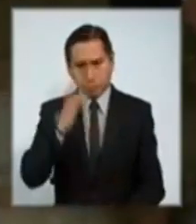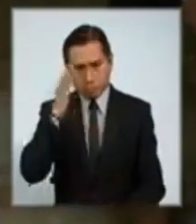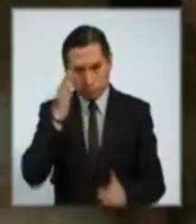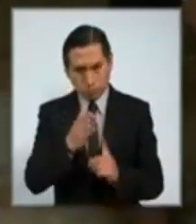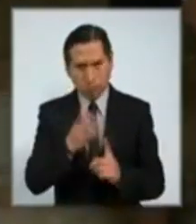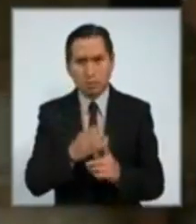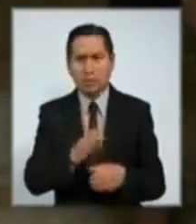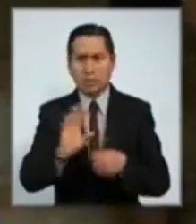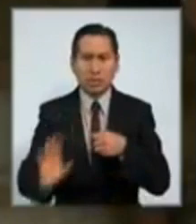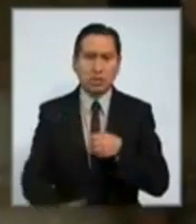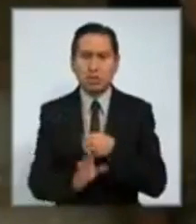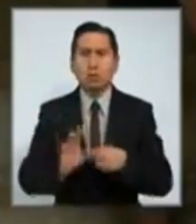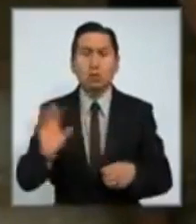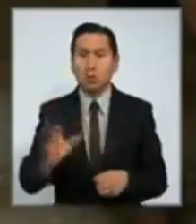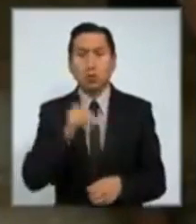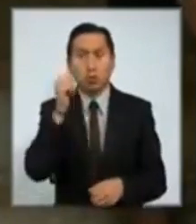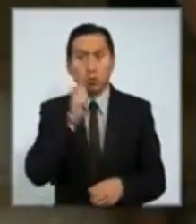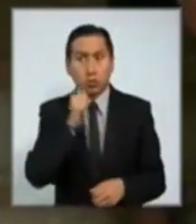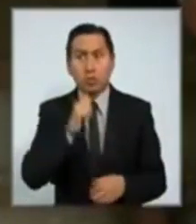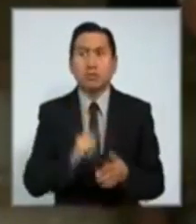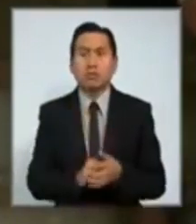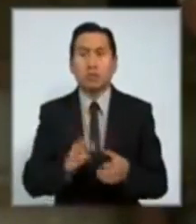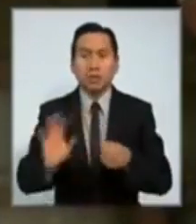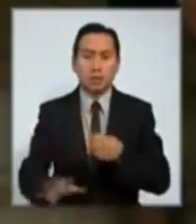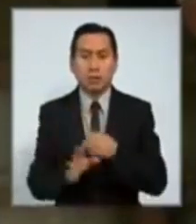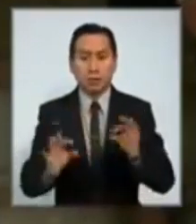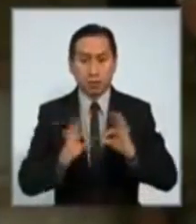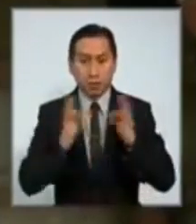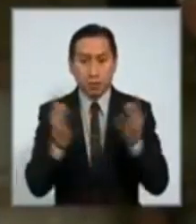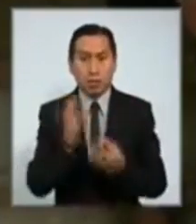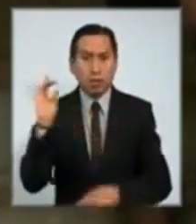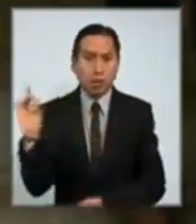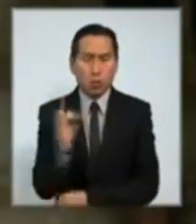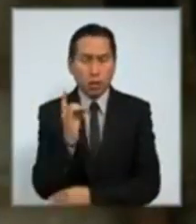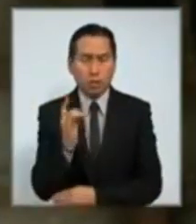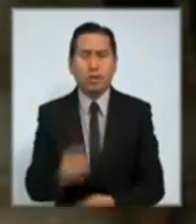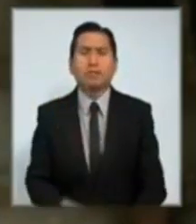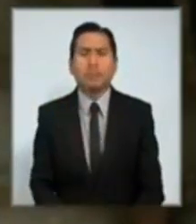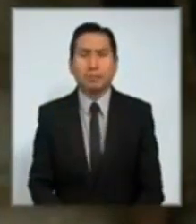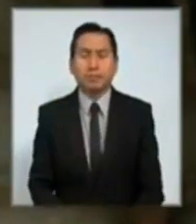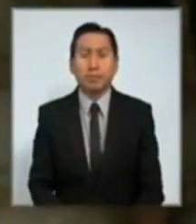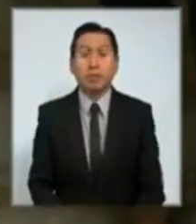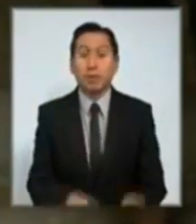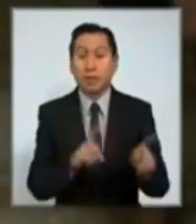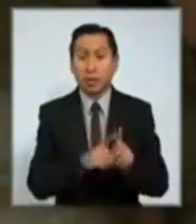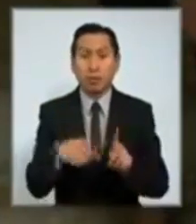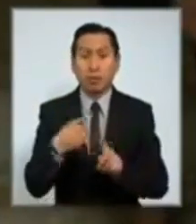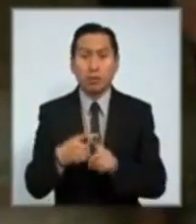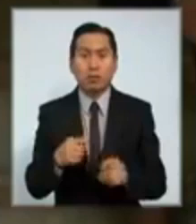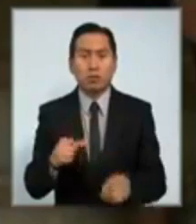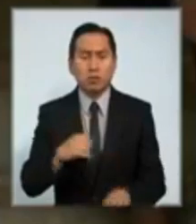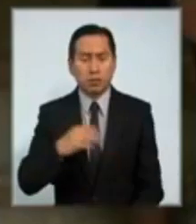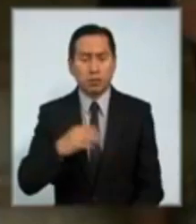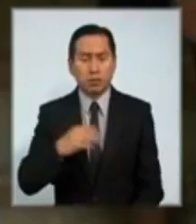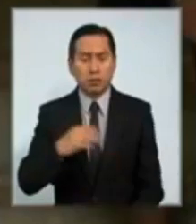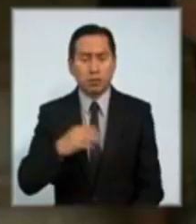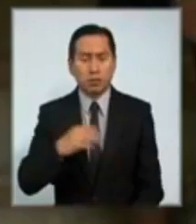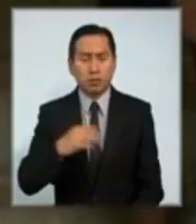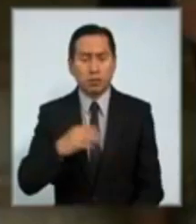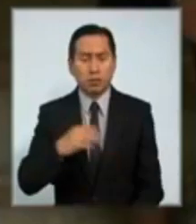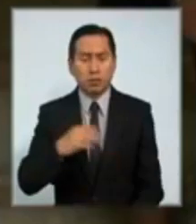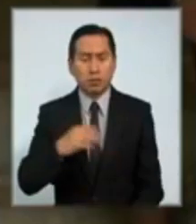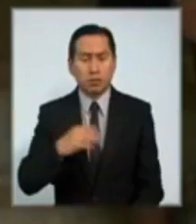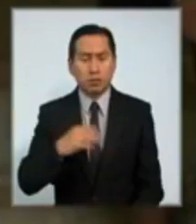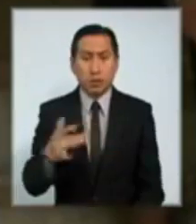la defensa de las mujeres y de las familias bolivianas. Pero también lo sé, también